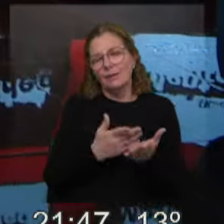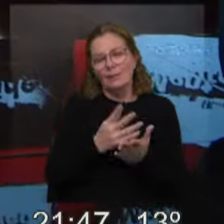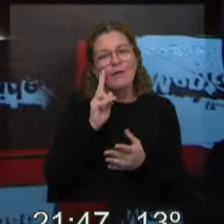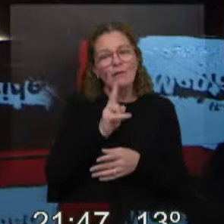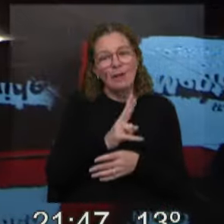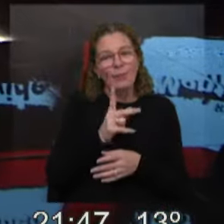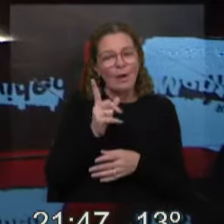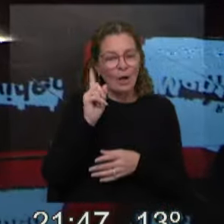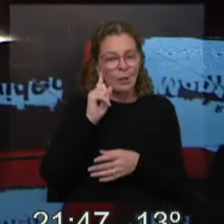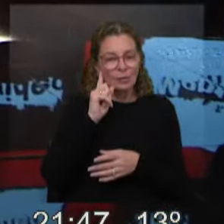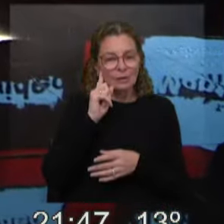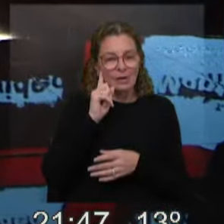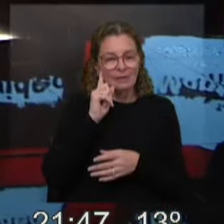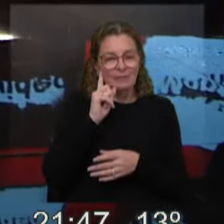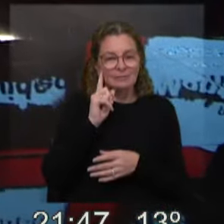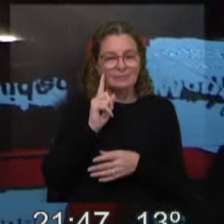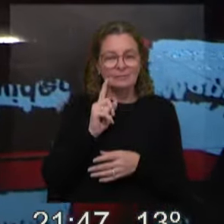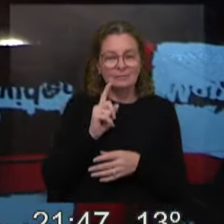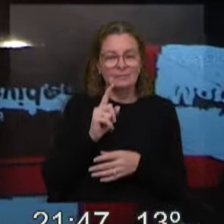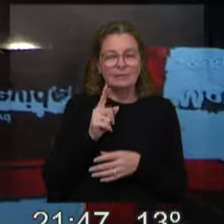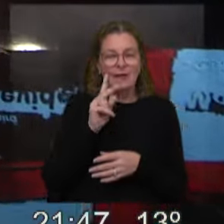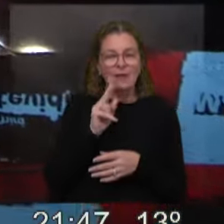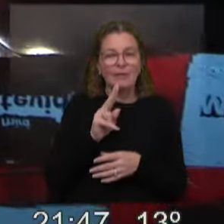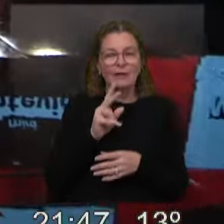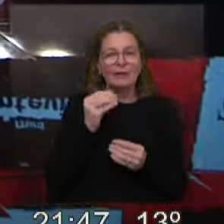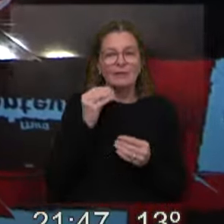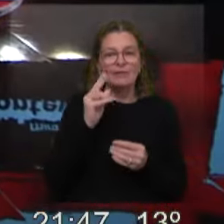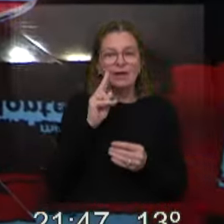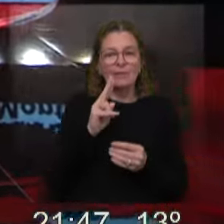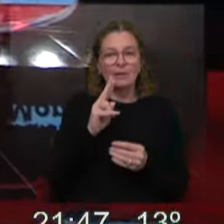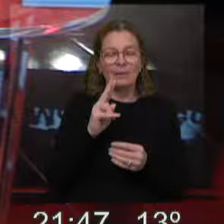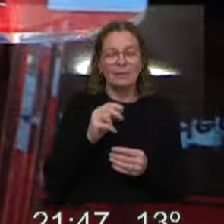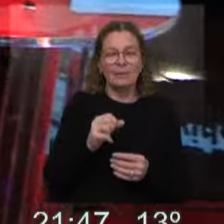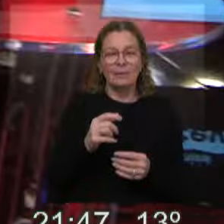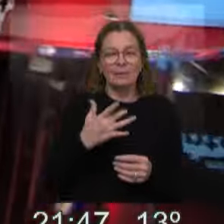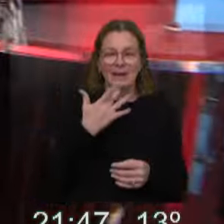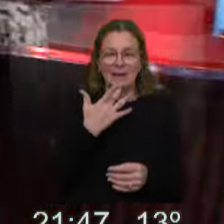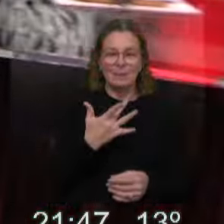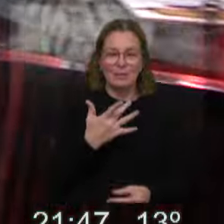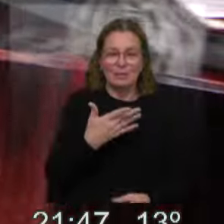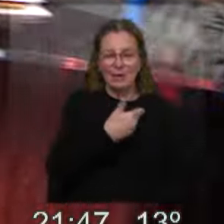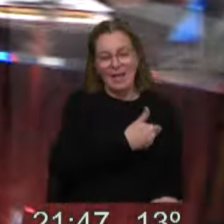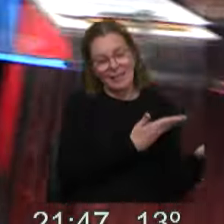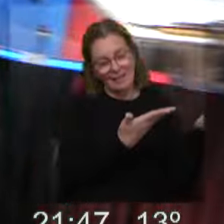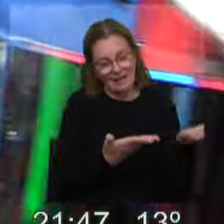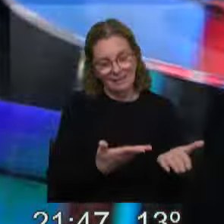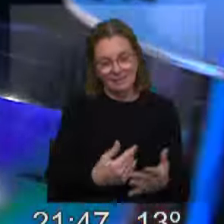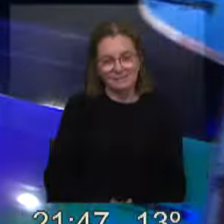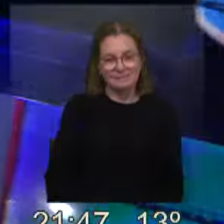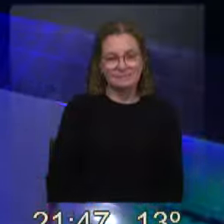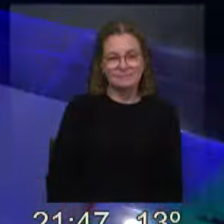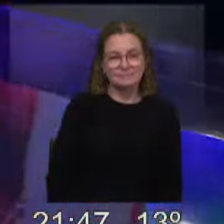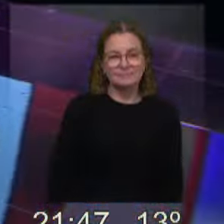vayamos a escuchar a, incluso si es un susurro soviético, ¡me salió! ¡Adelante!